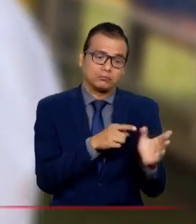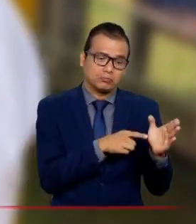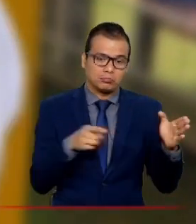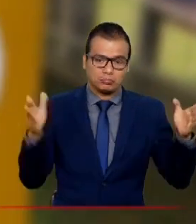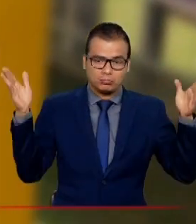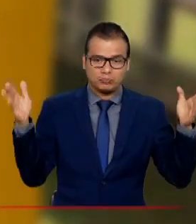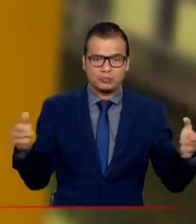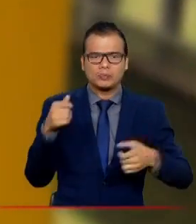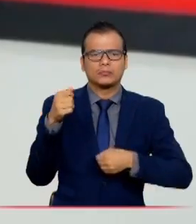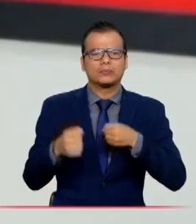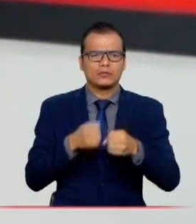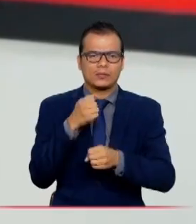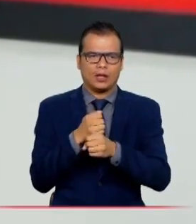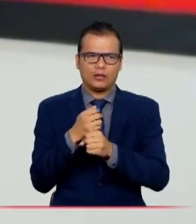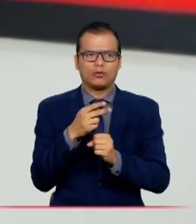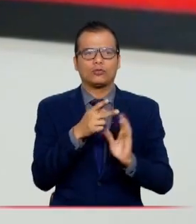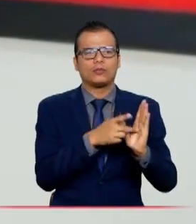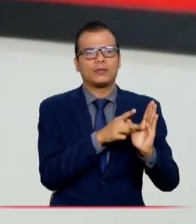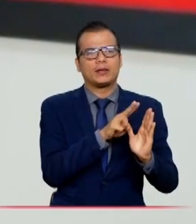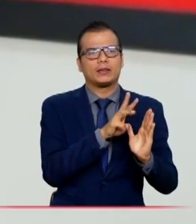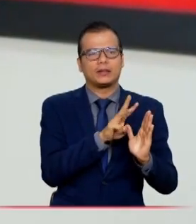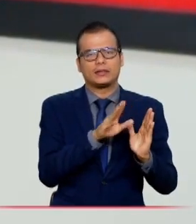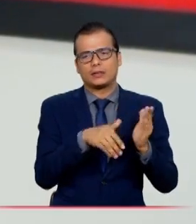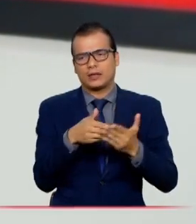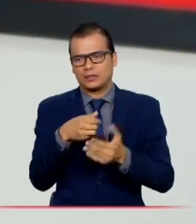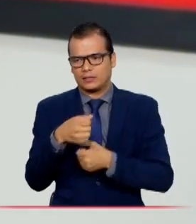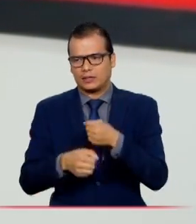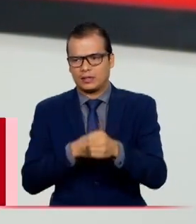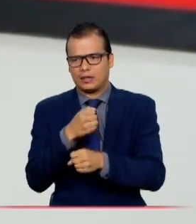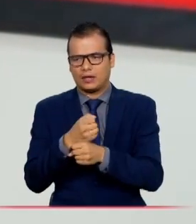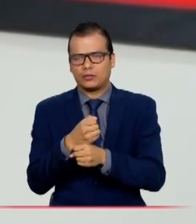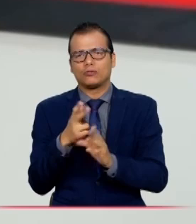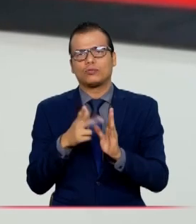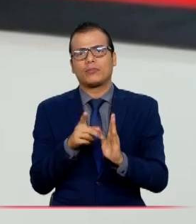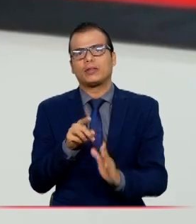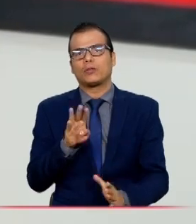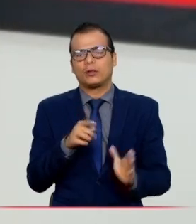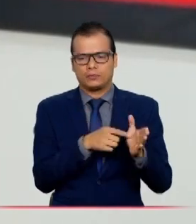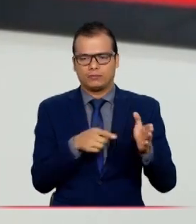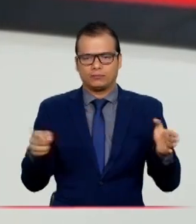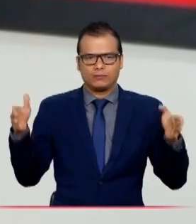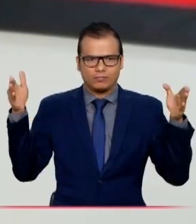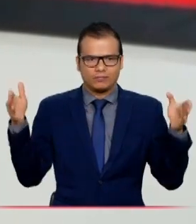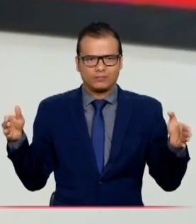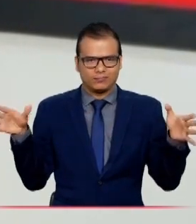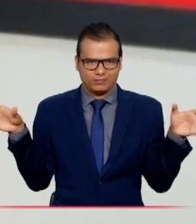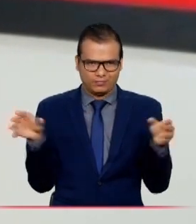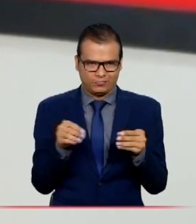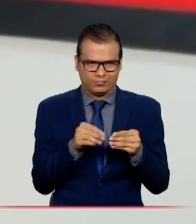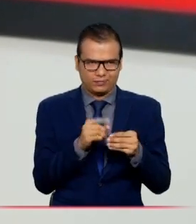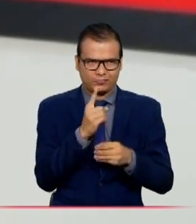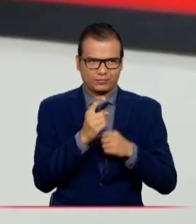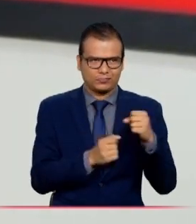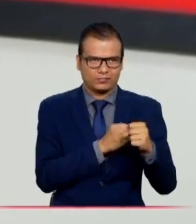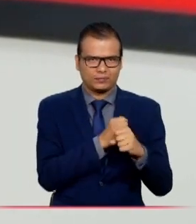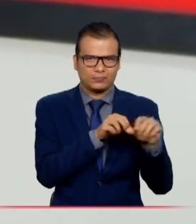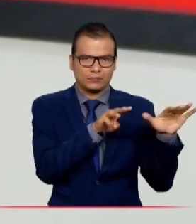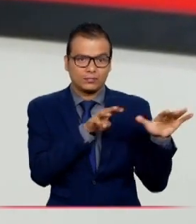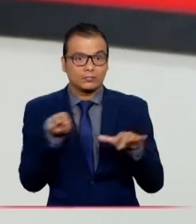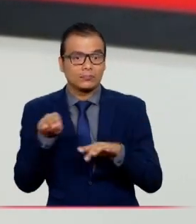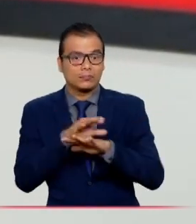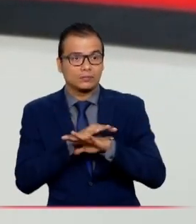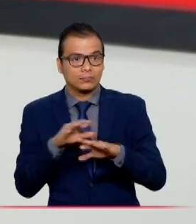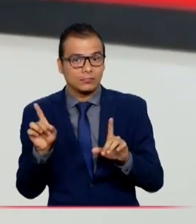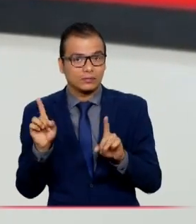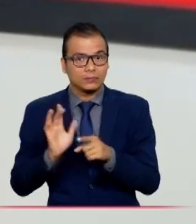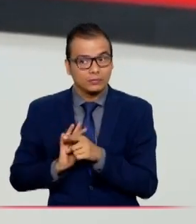del 2024. La Mochila Atrapasueños es la red de experiencias comunitarias que se vinculan a ICBF para poder aportar a lo